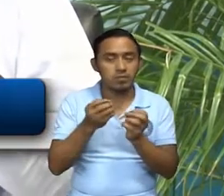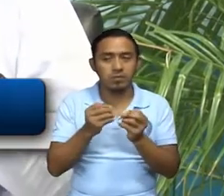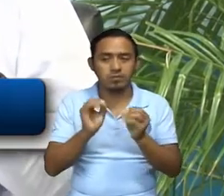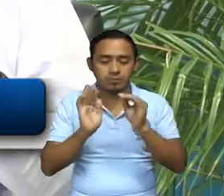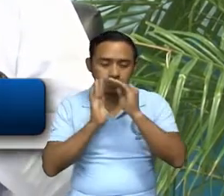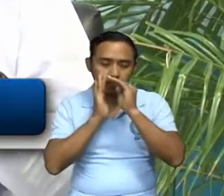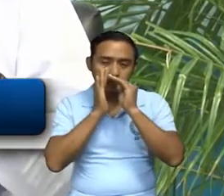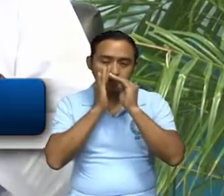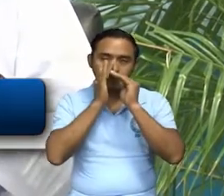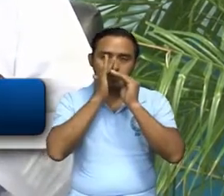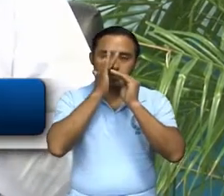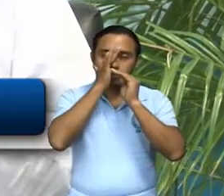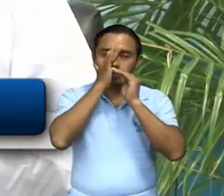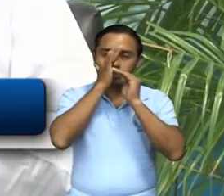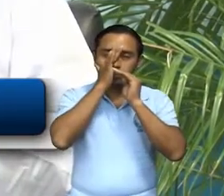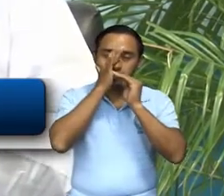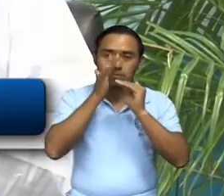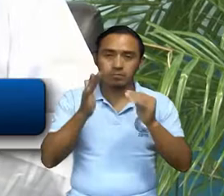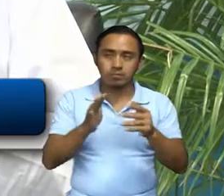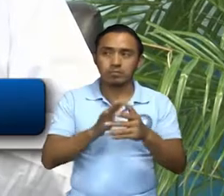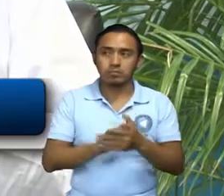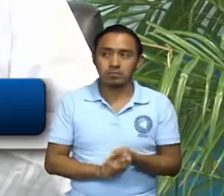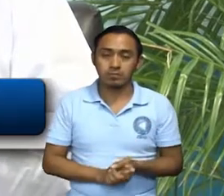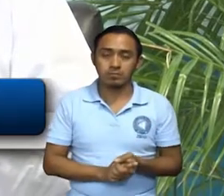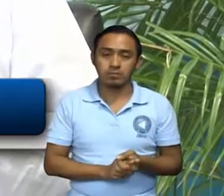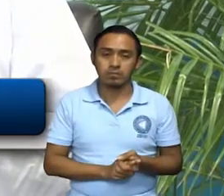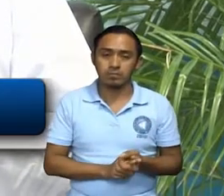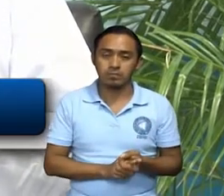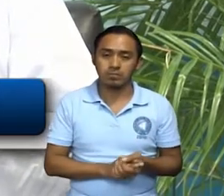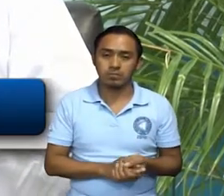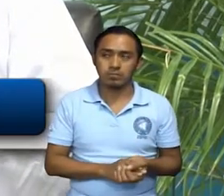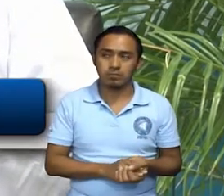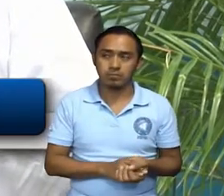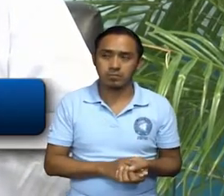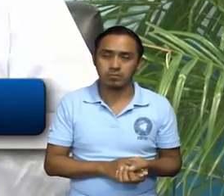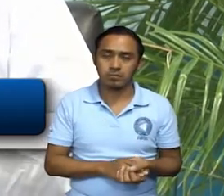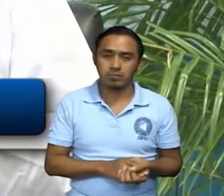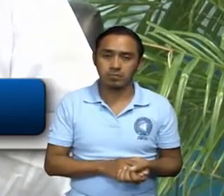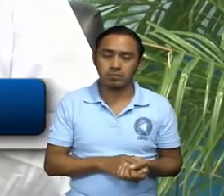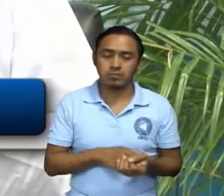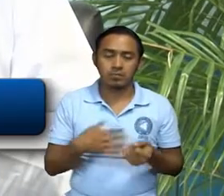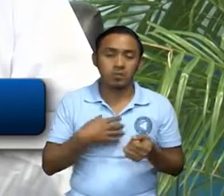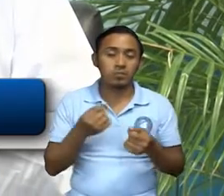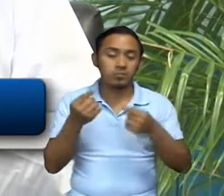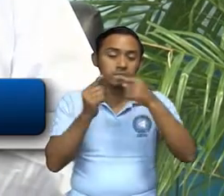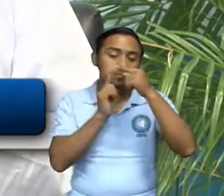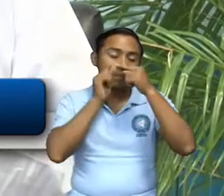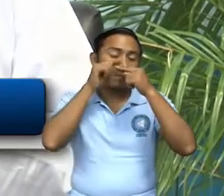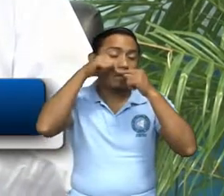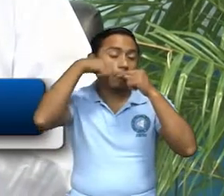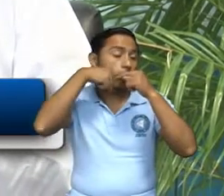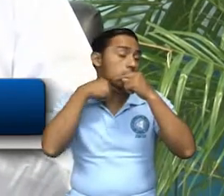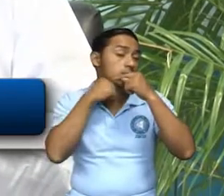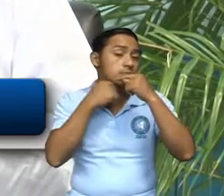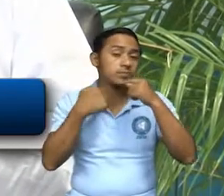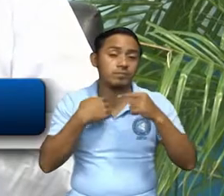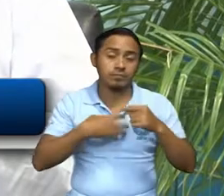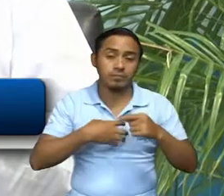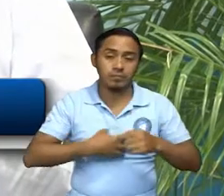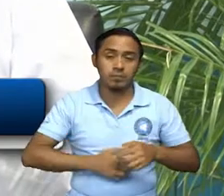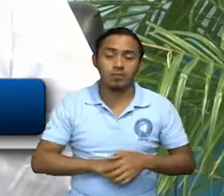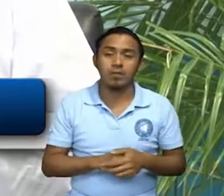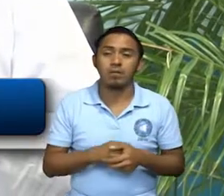pasar directamente hacia lo que es la nariz, hacia la región orofaringia, ¿ya? Uh-huh. Entonces, lo que les causa a ellos es